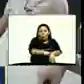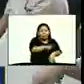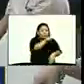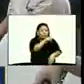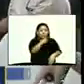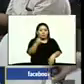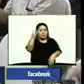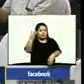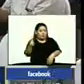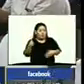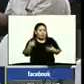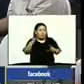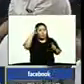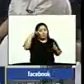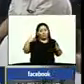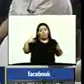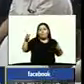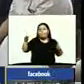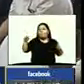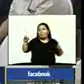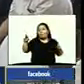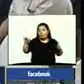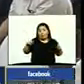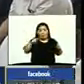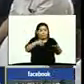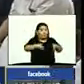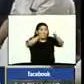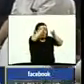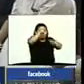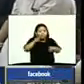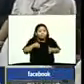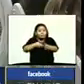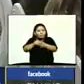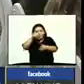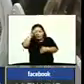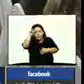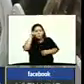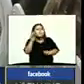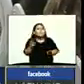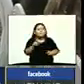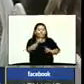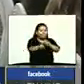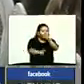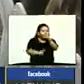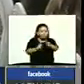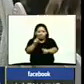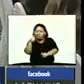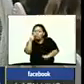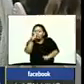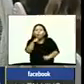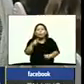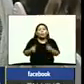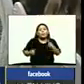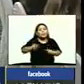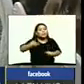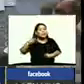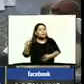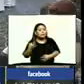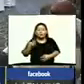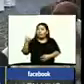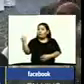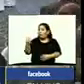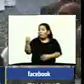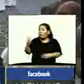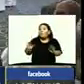titular Miriam Aldana, quien al llegar a la institución realizó un diagnóstico donde identificó las necesidades urgentes